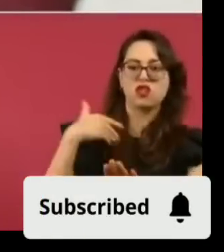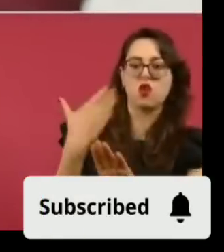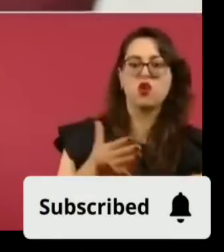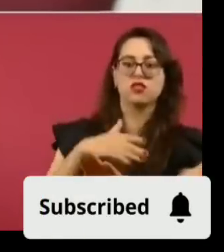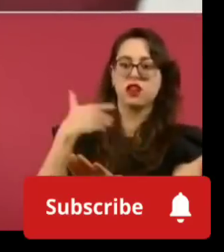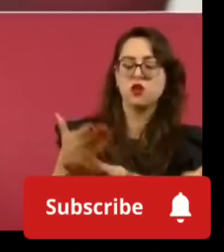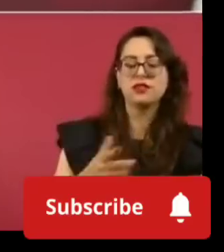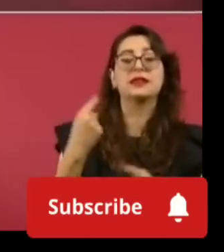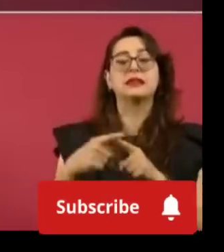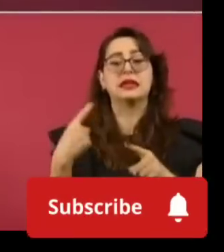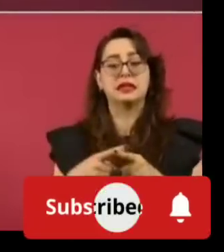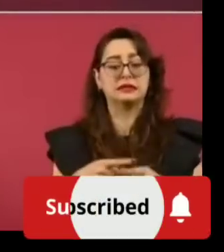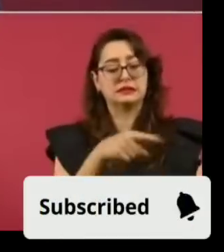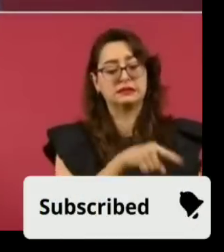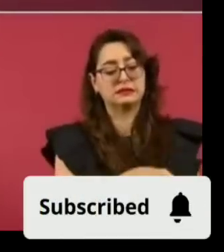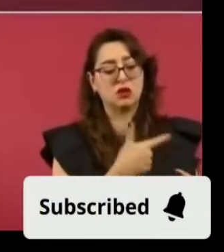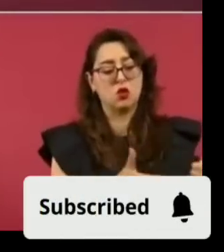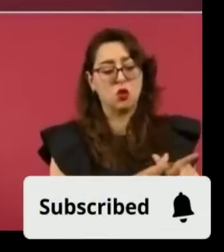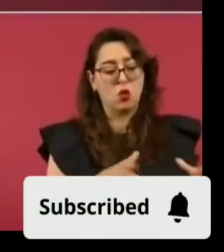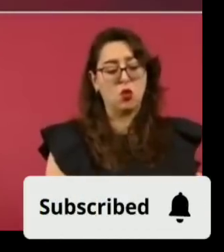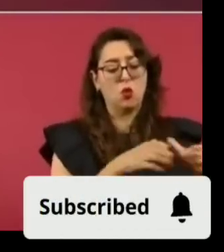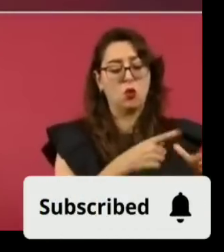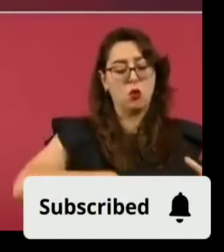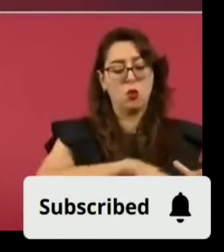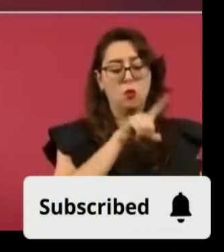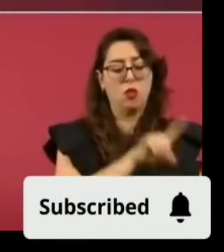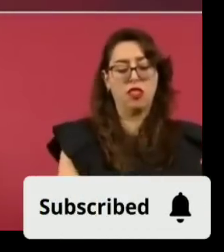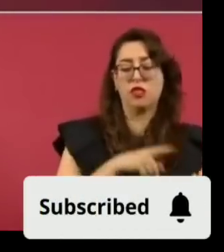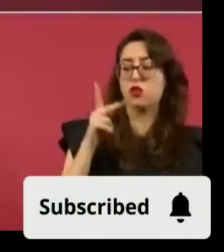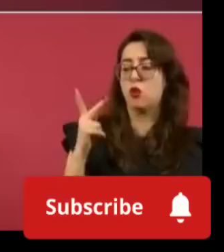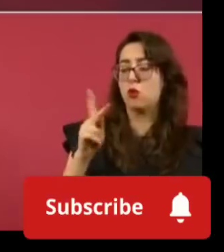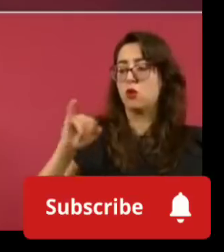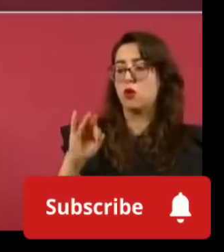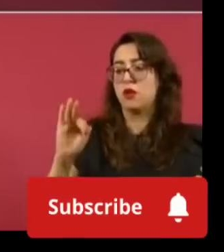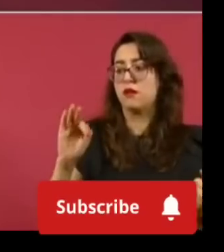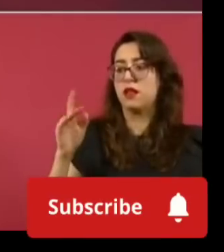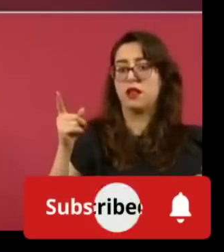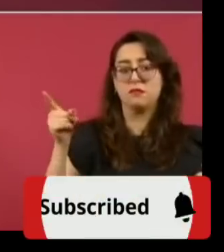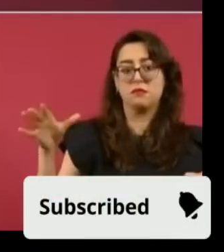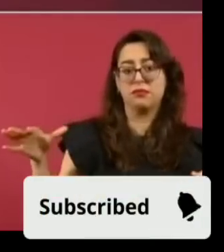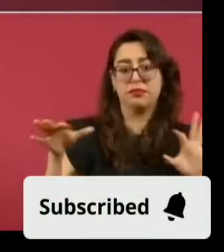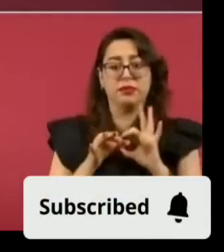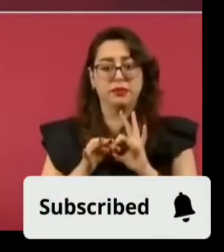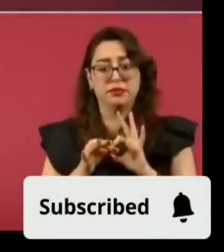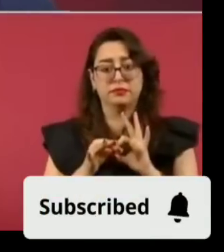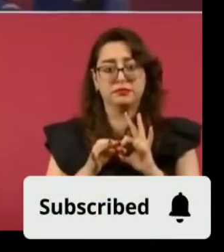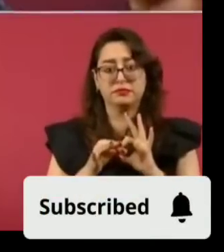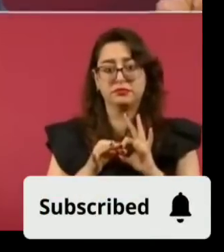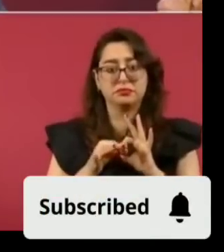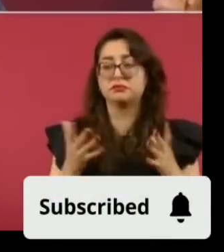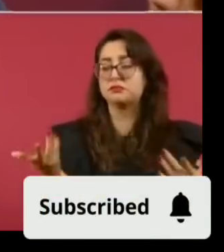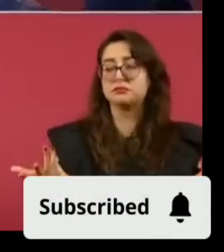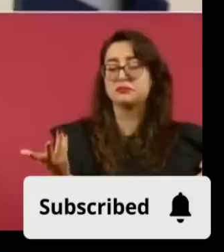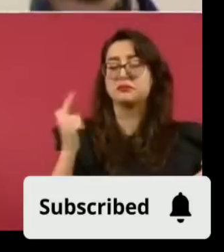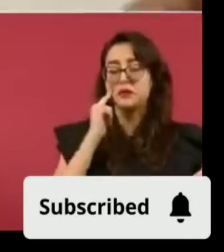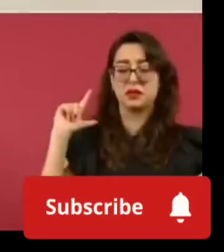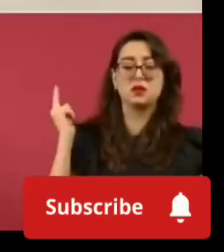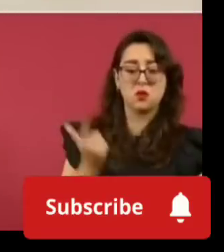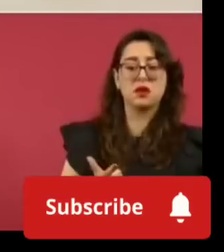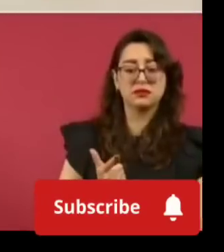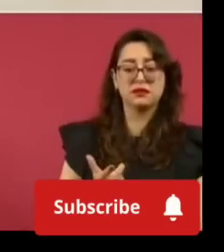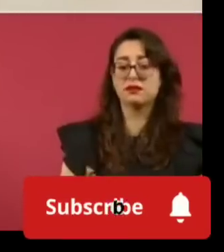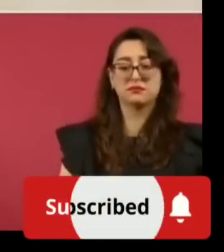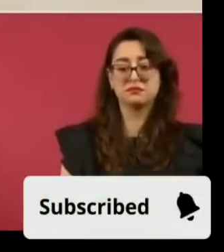vinculado a los jueces, a los magistrados, a los ministros del Poder Judicial. Esto que hablábamos ayer de cómo